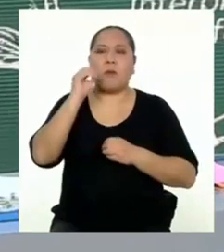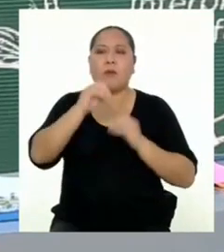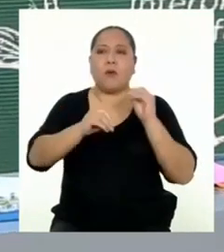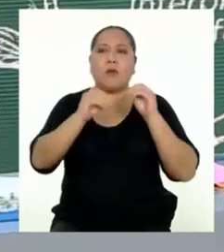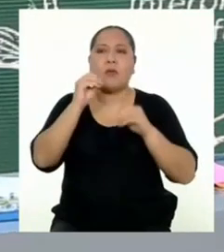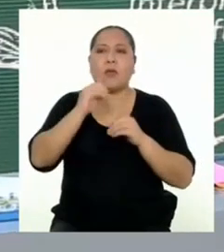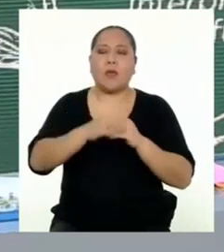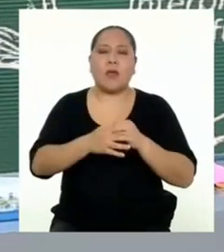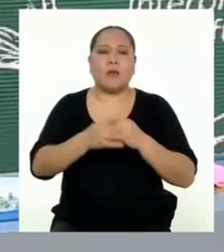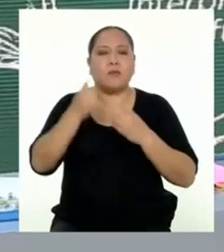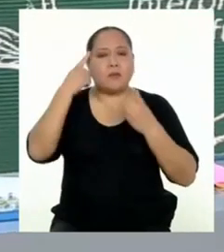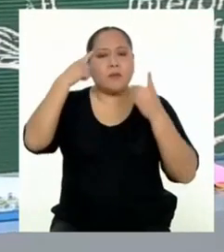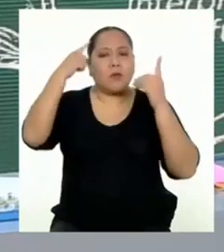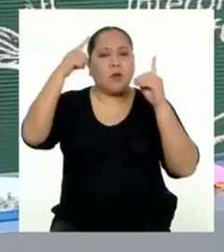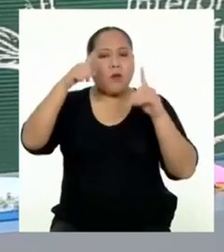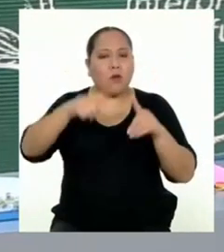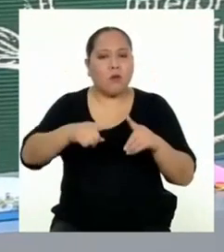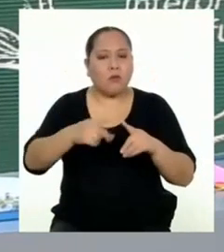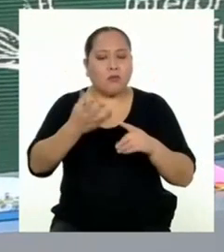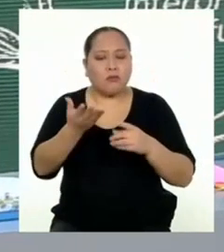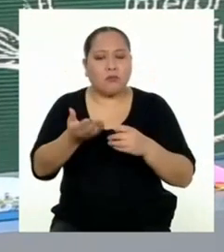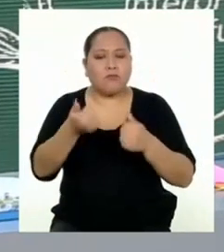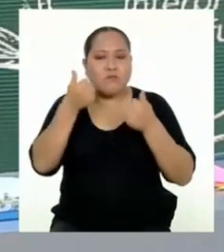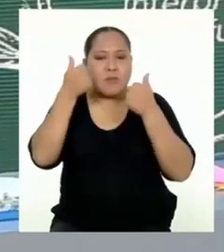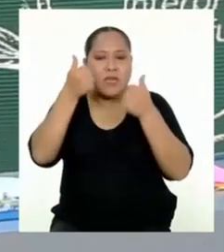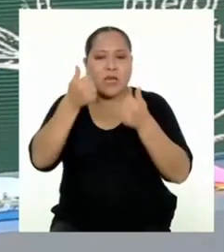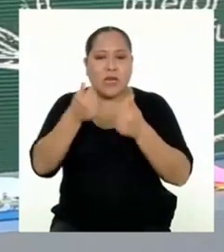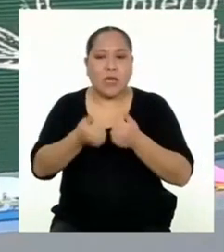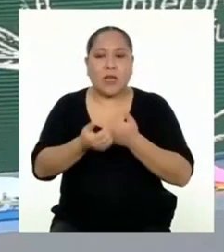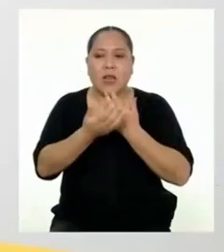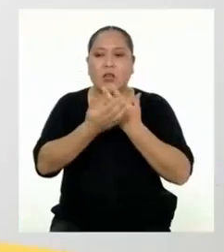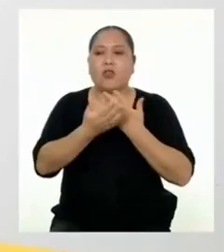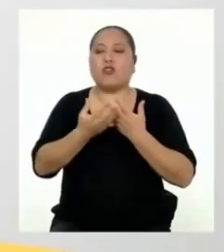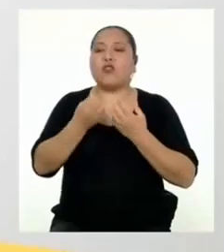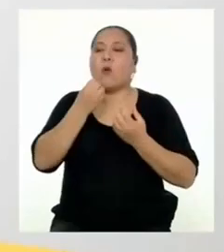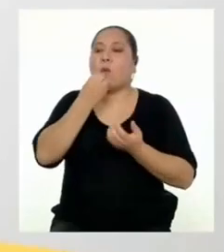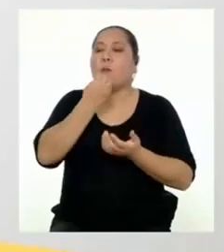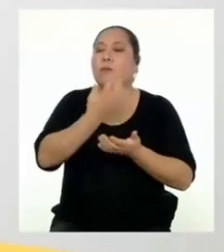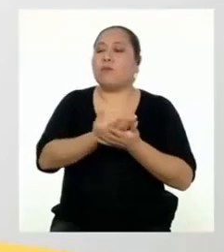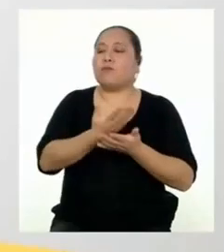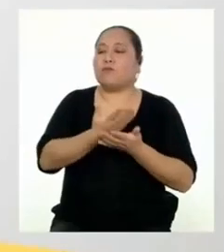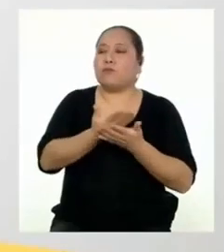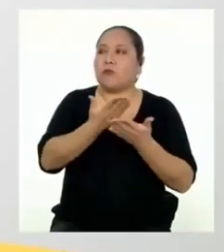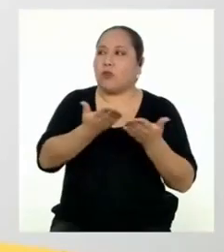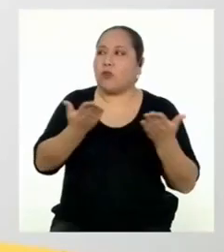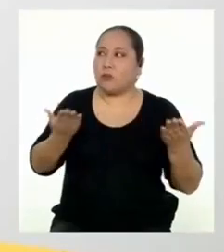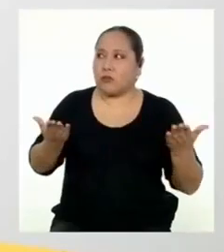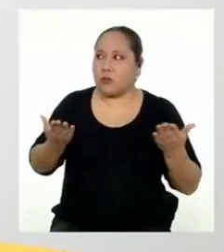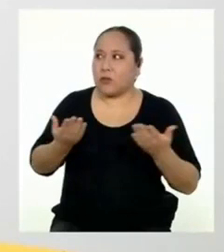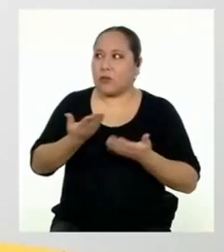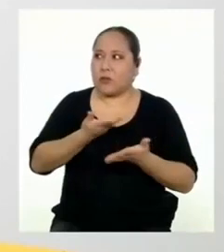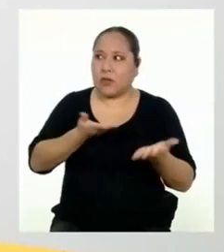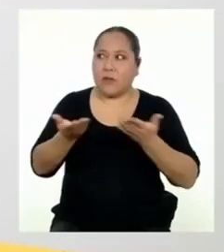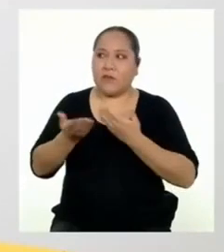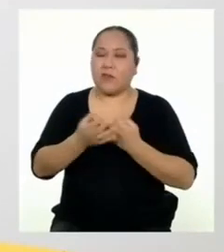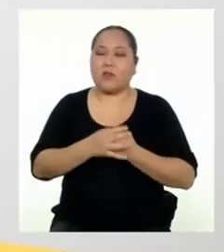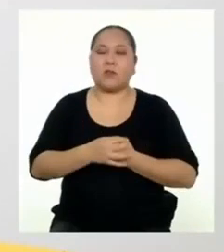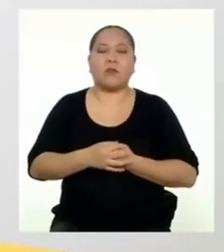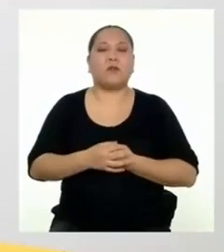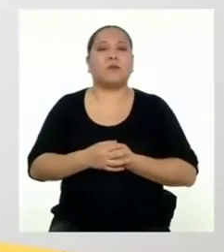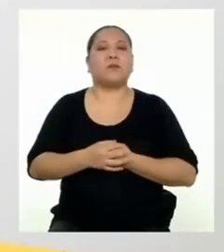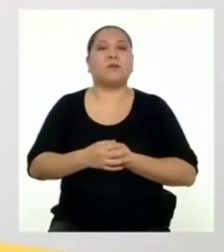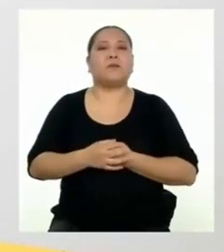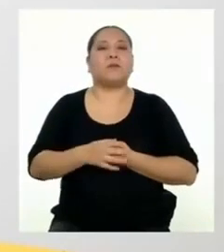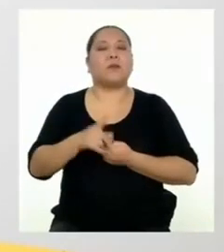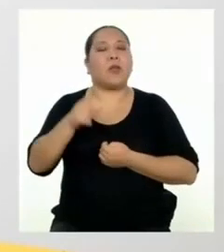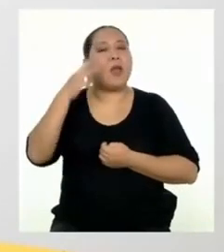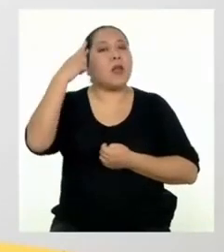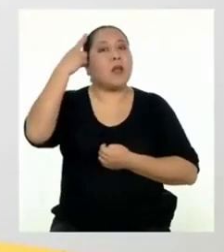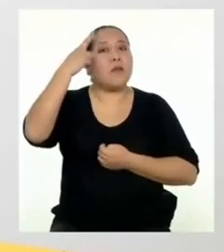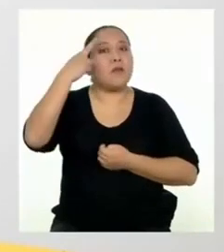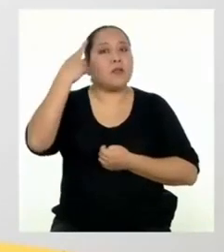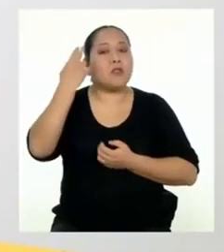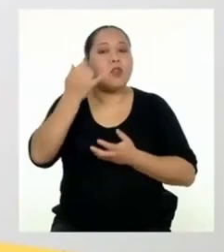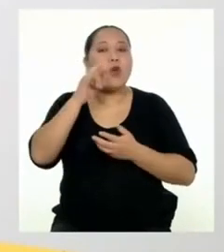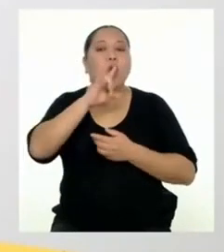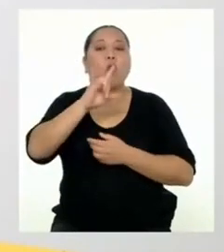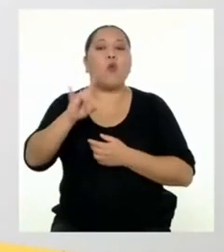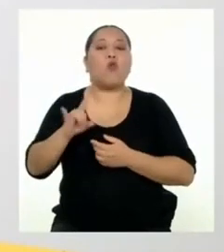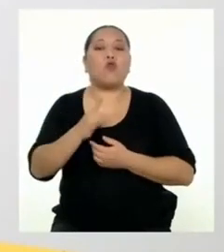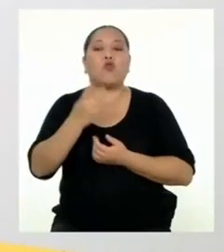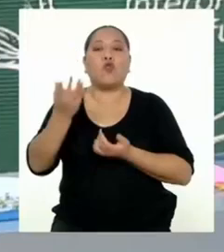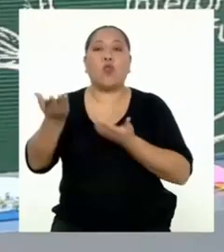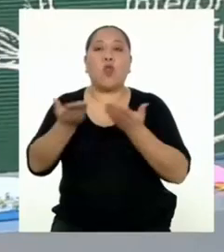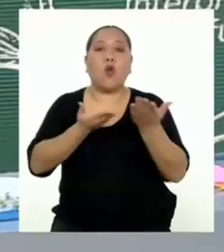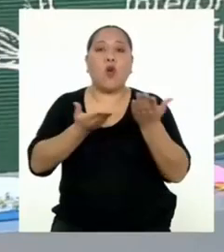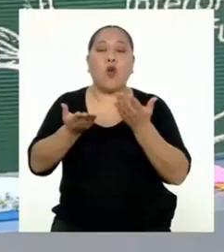de manera adecuada los bienes y servicios? ¿Qué les parece si nuestro objetivo de hoy es reflexionar sobre el uso adecuado de